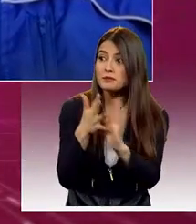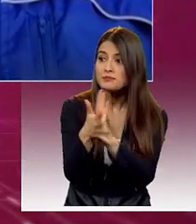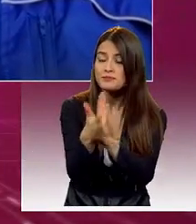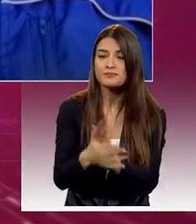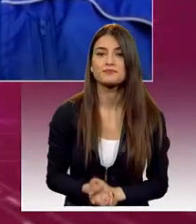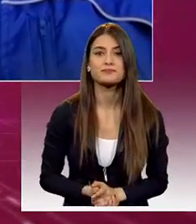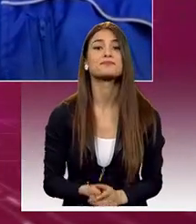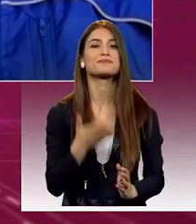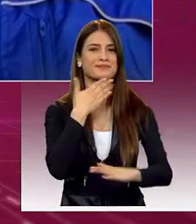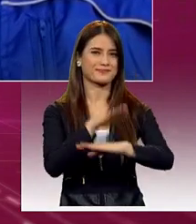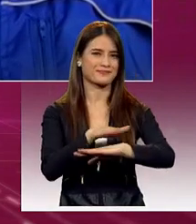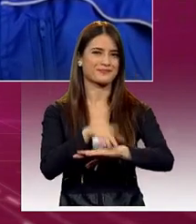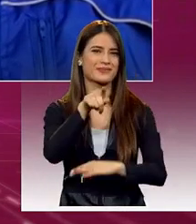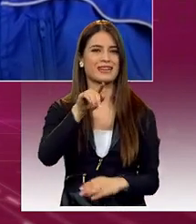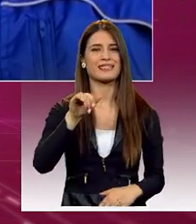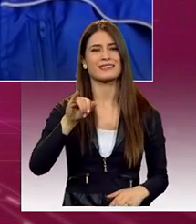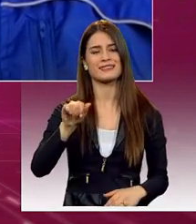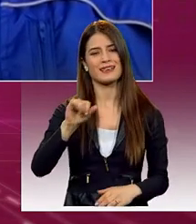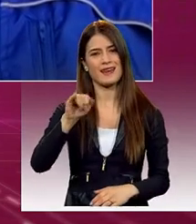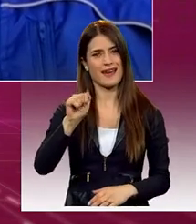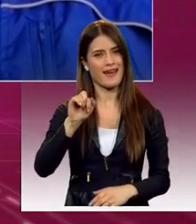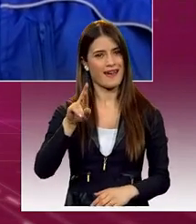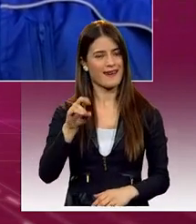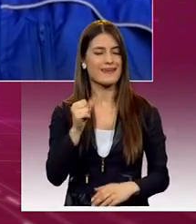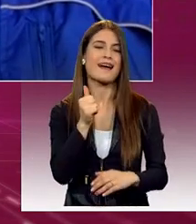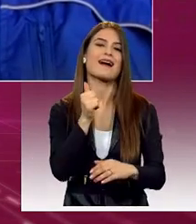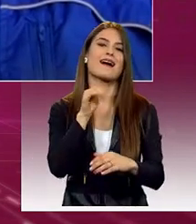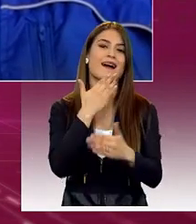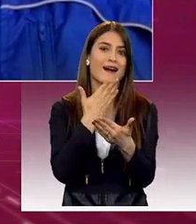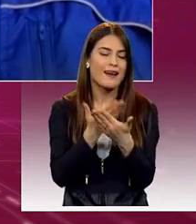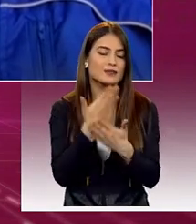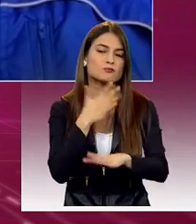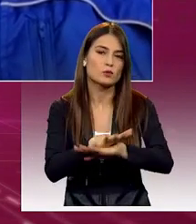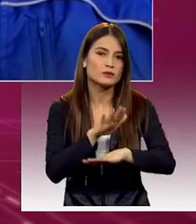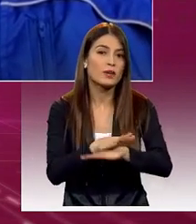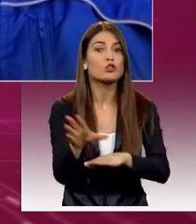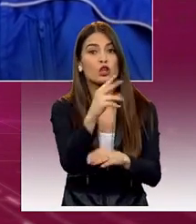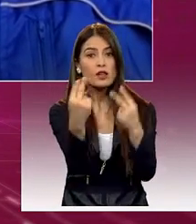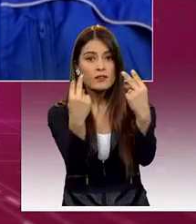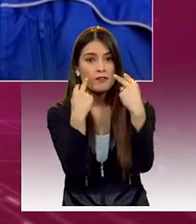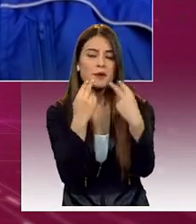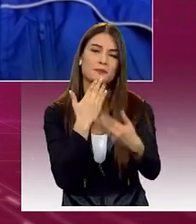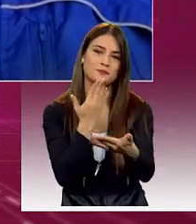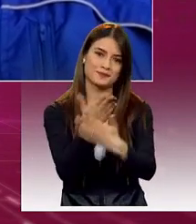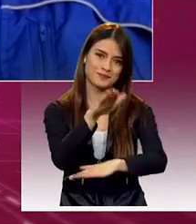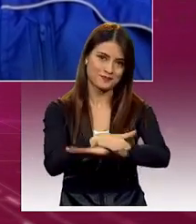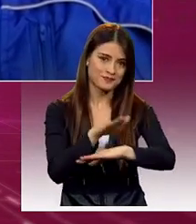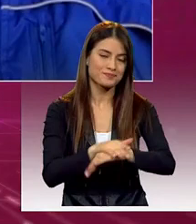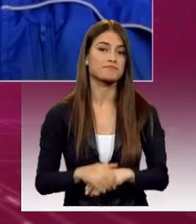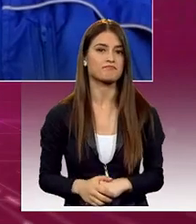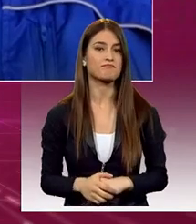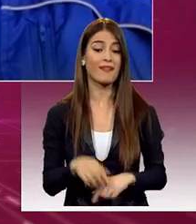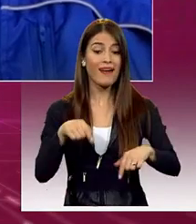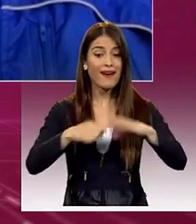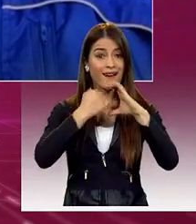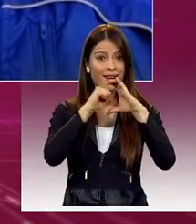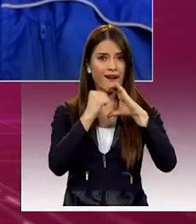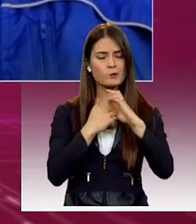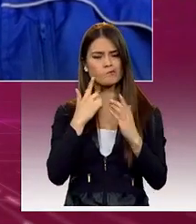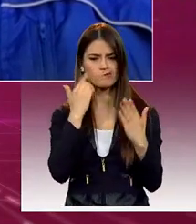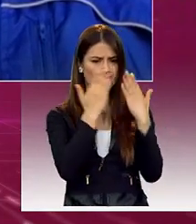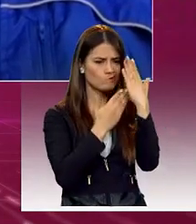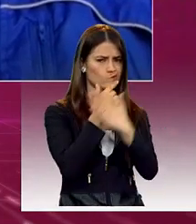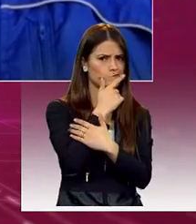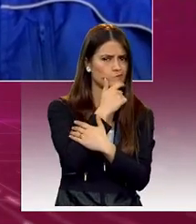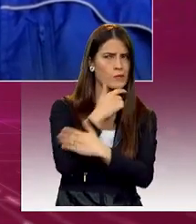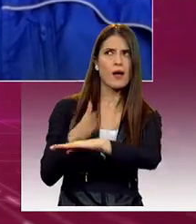Muy buenas tardes, Yajaira, a usted y a toda su audiencia. Secretario, estamos haciendo un análisis en Noticias Capital según las